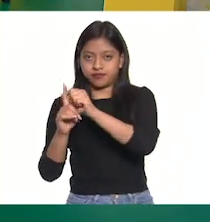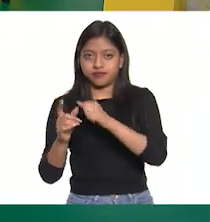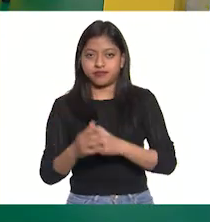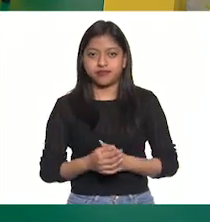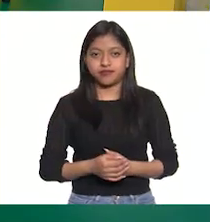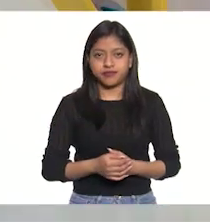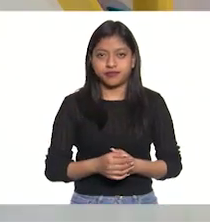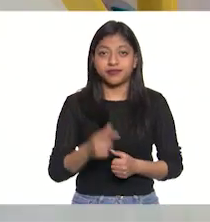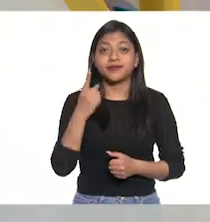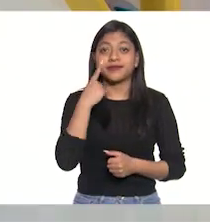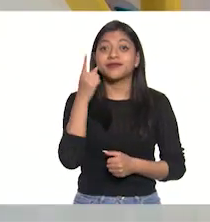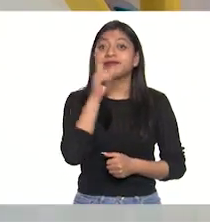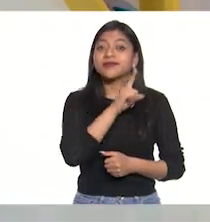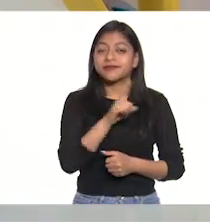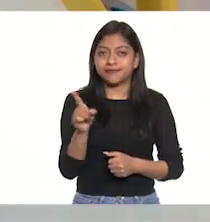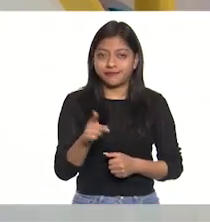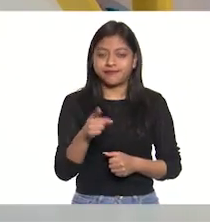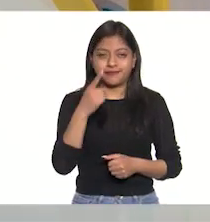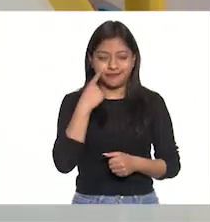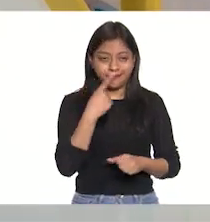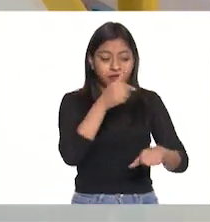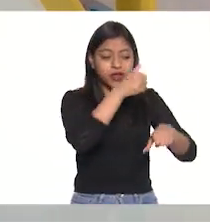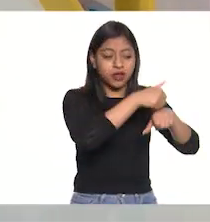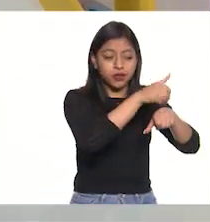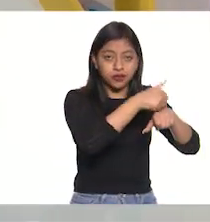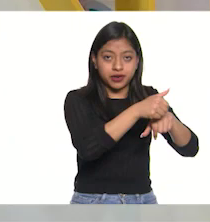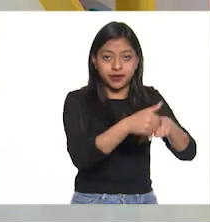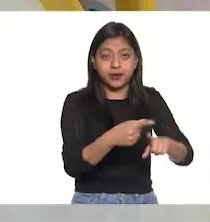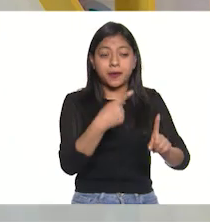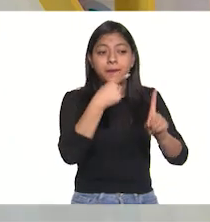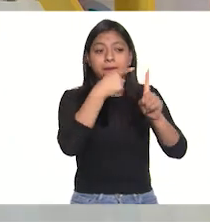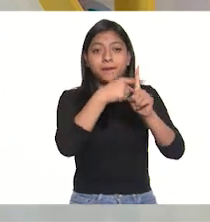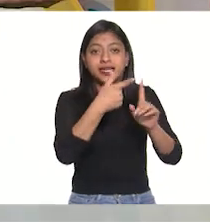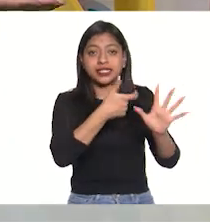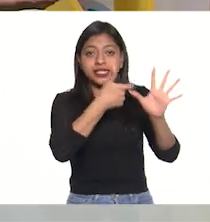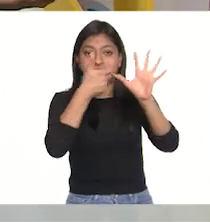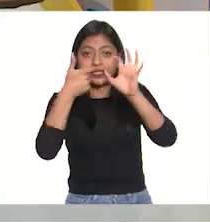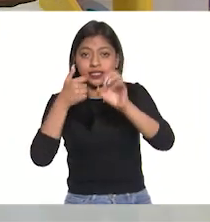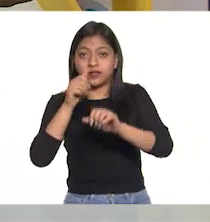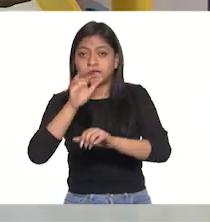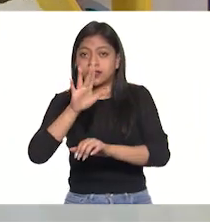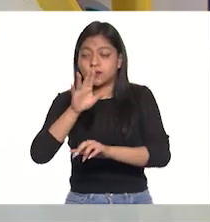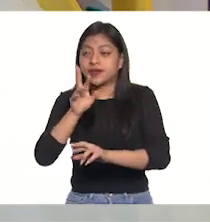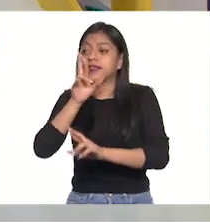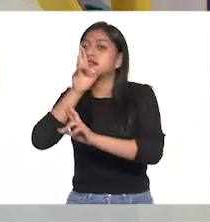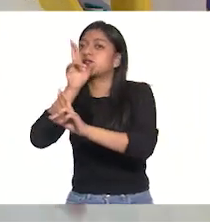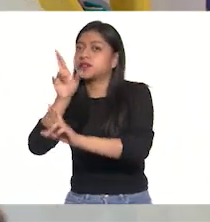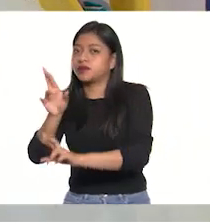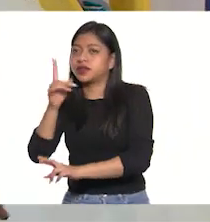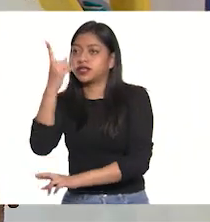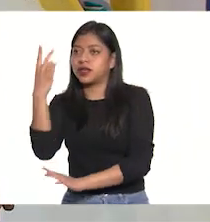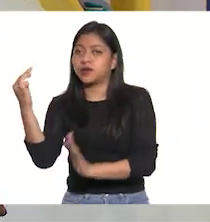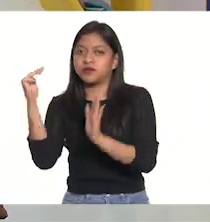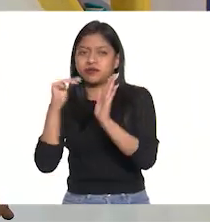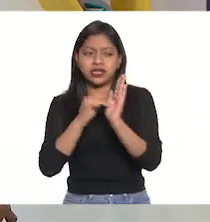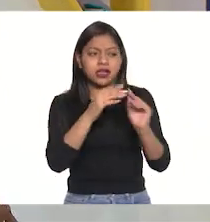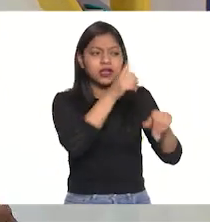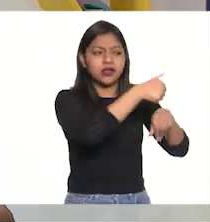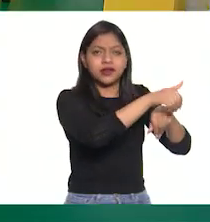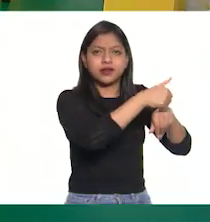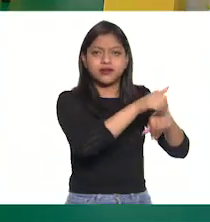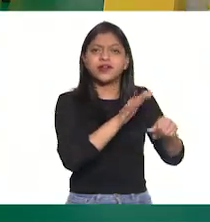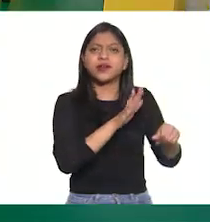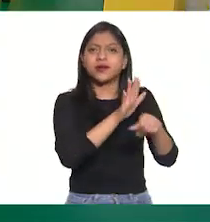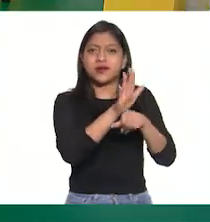Para descubrir esta adivinanza podríamos restar los 750 al número 1000. Bueno, es una